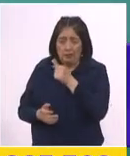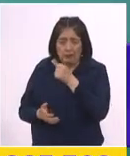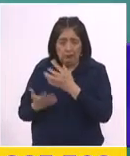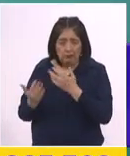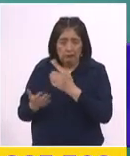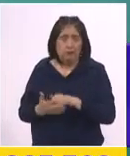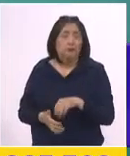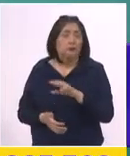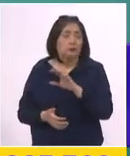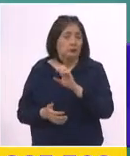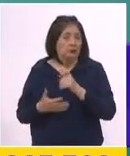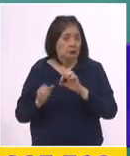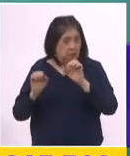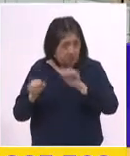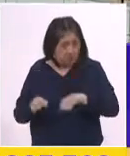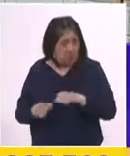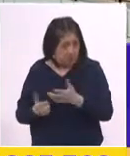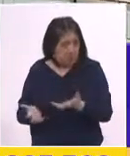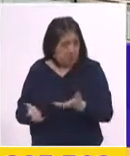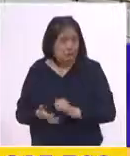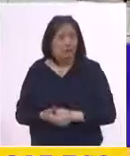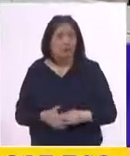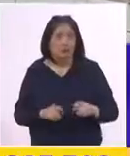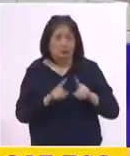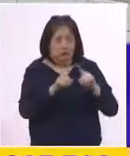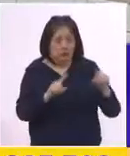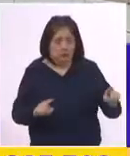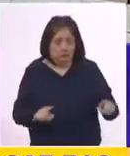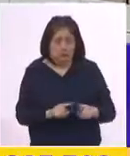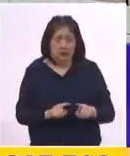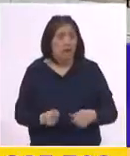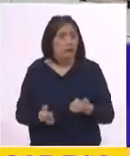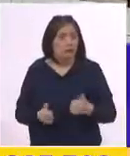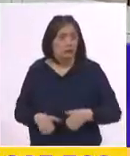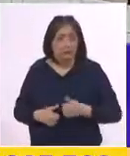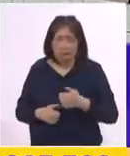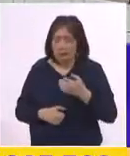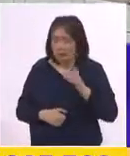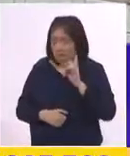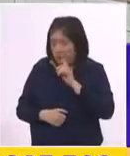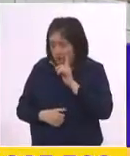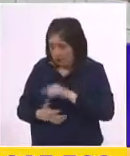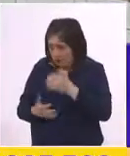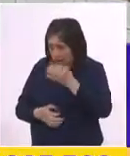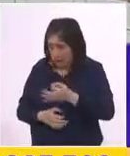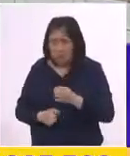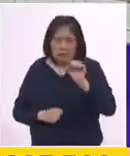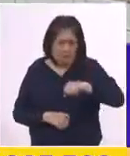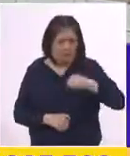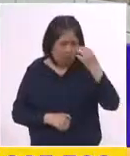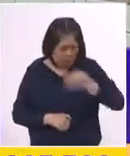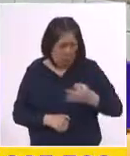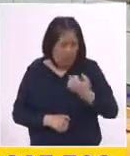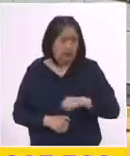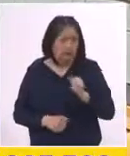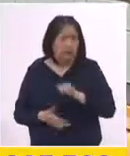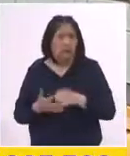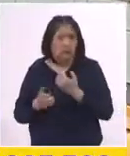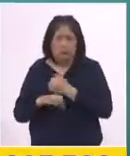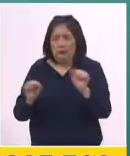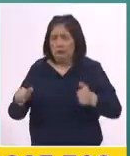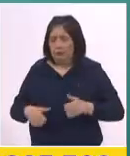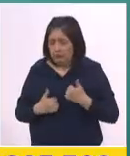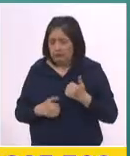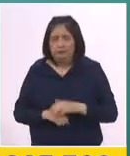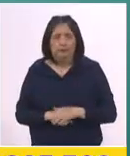que sí da resultados. Triángulo de la vida, ¿mito o verdad? Verdad, porque es uno de los métodos que podría salvarte la